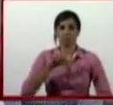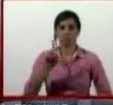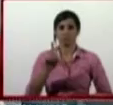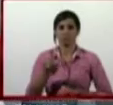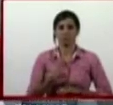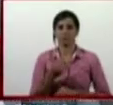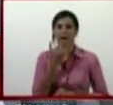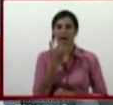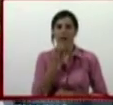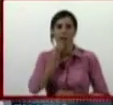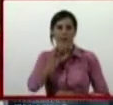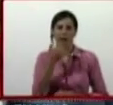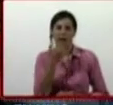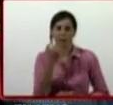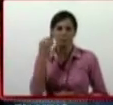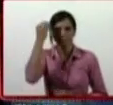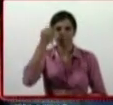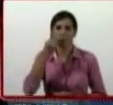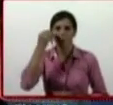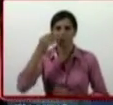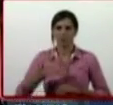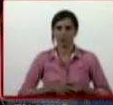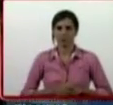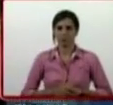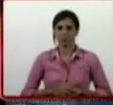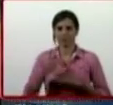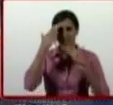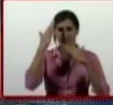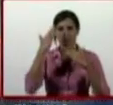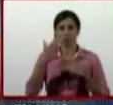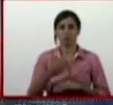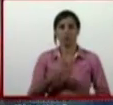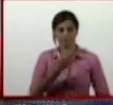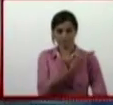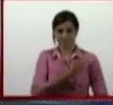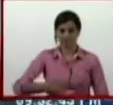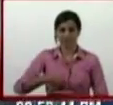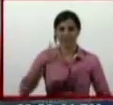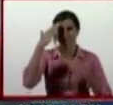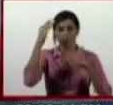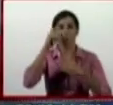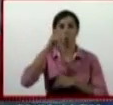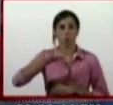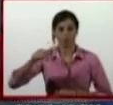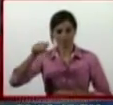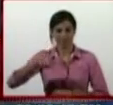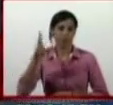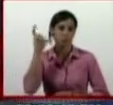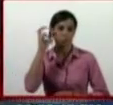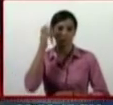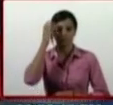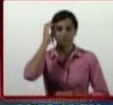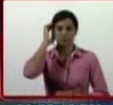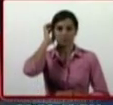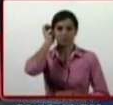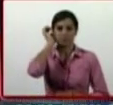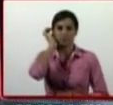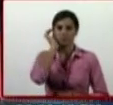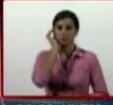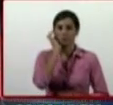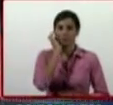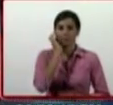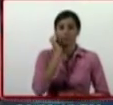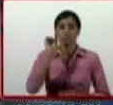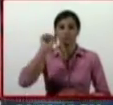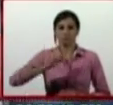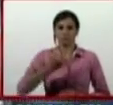Coméntanos ahí, Manuel. Saludos, presidente, y saludo a todo el pueblo que está aquí, el pueblo que nos escucha a través de los medios. Sí,